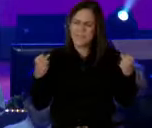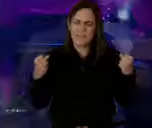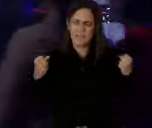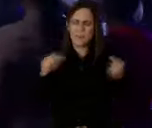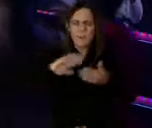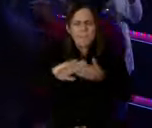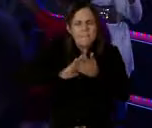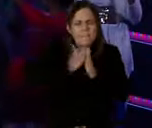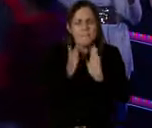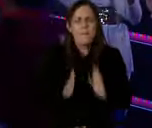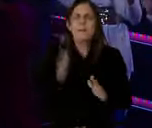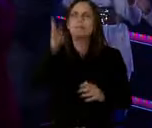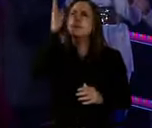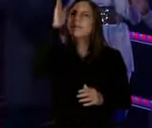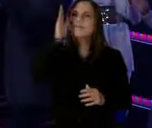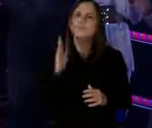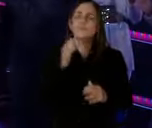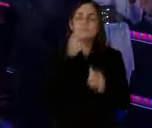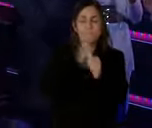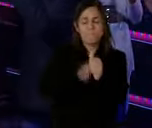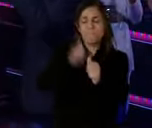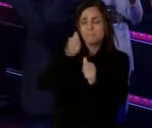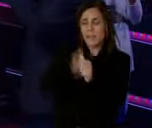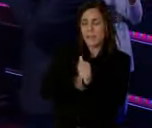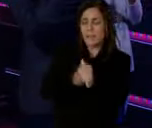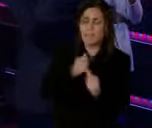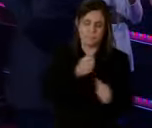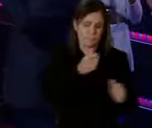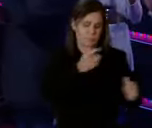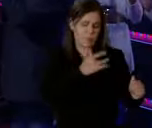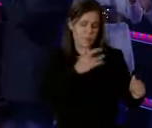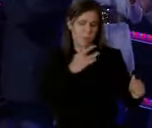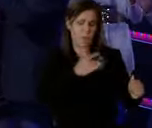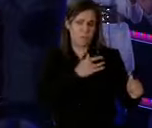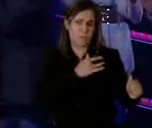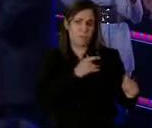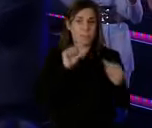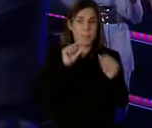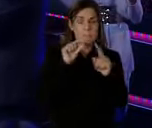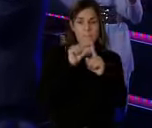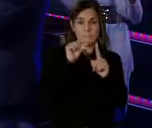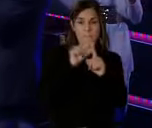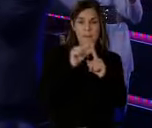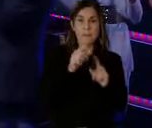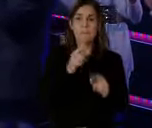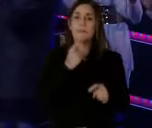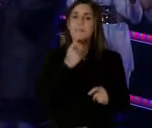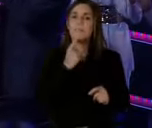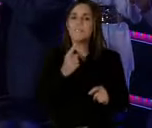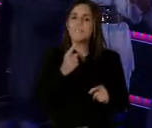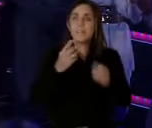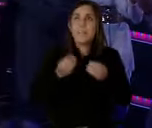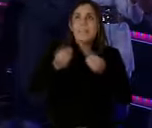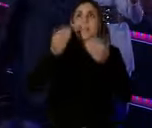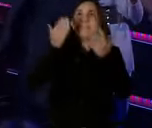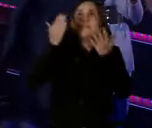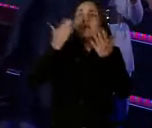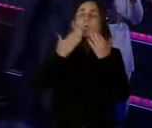de Dios en cada uno de los corazones. Palabra dice que demos gracias. Una